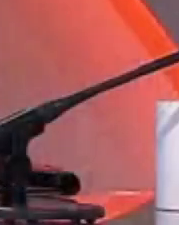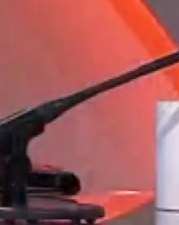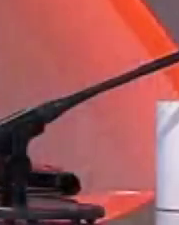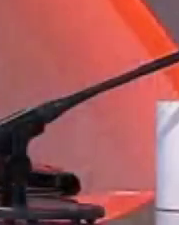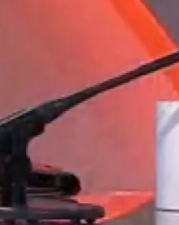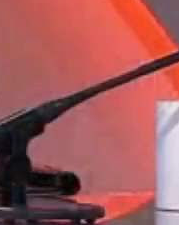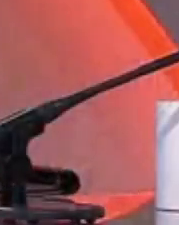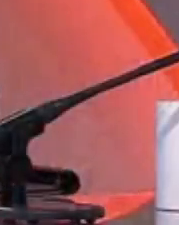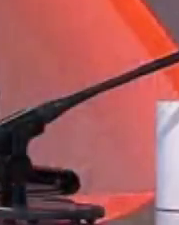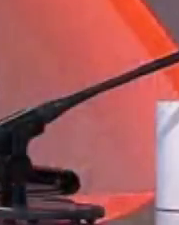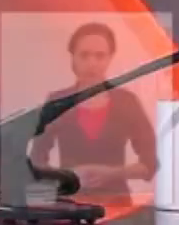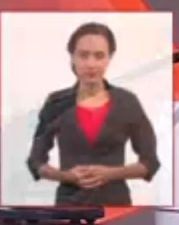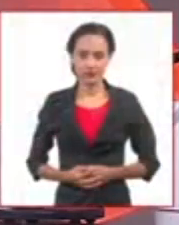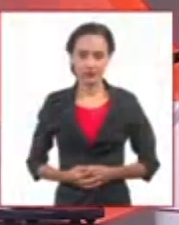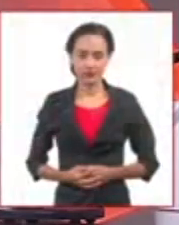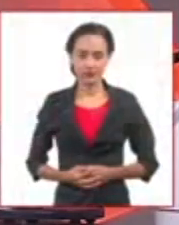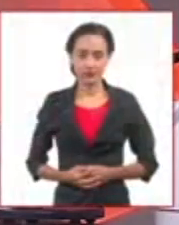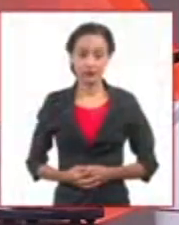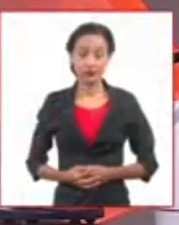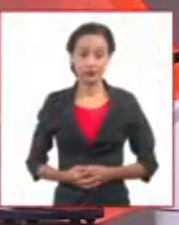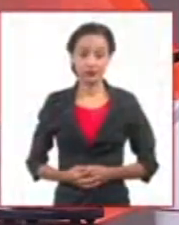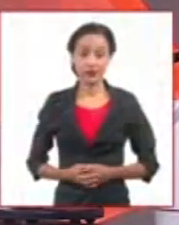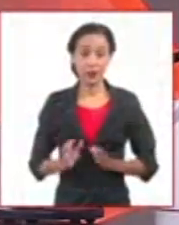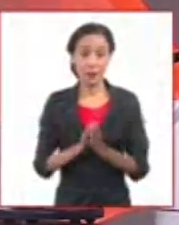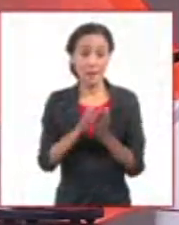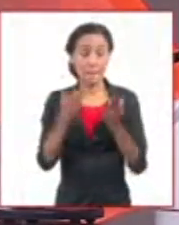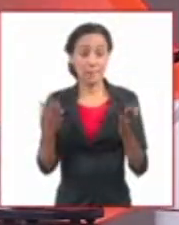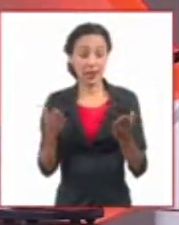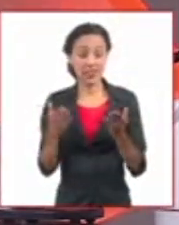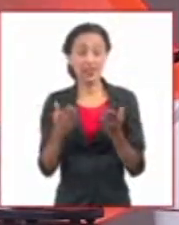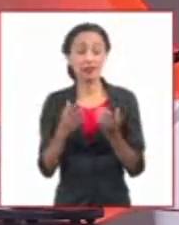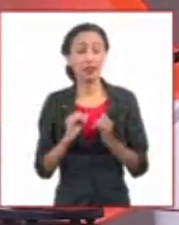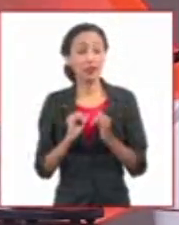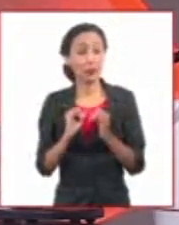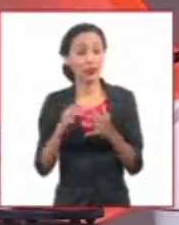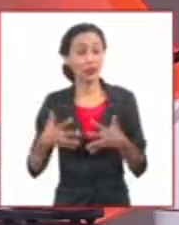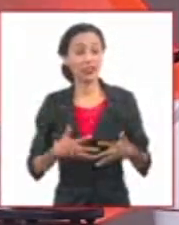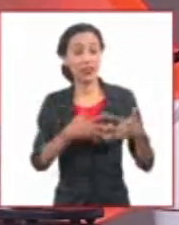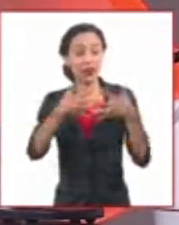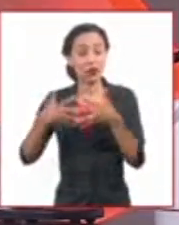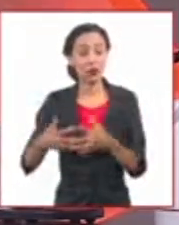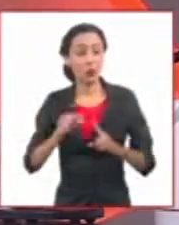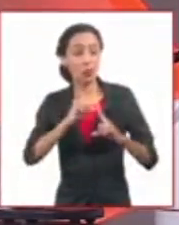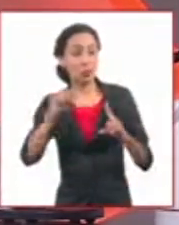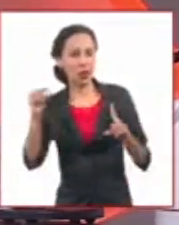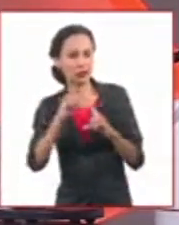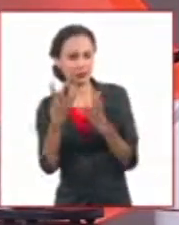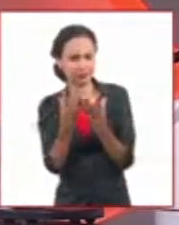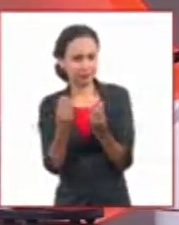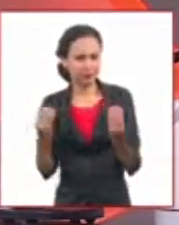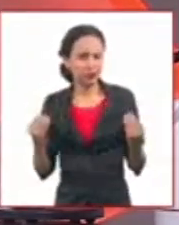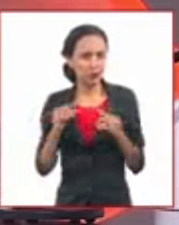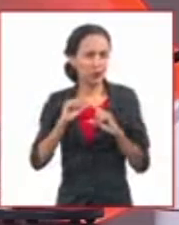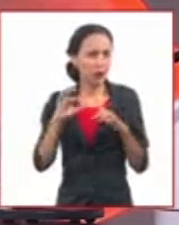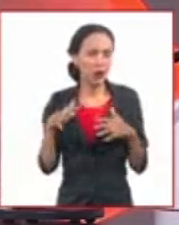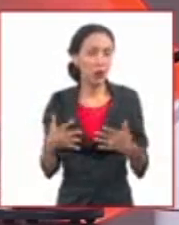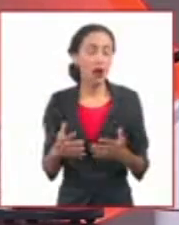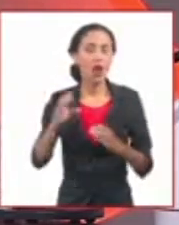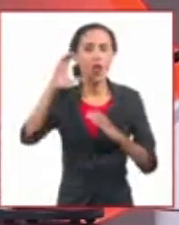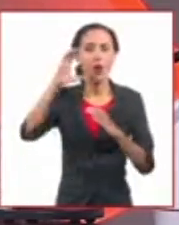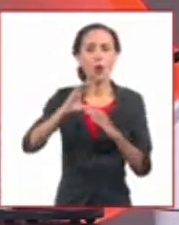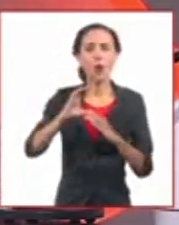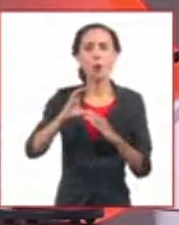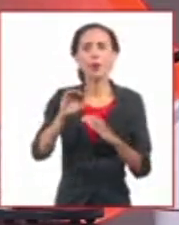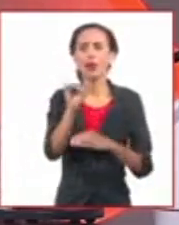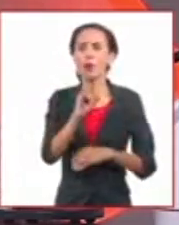bueno hay varios titulares de la prensa estadounidense en la jornada de hoy hablan de cumbre fallida hablan